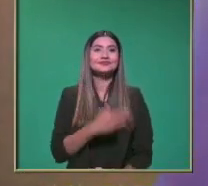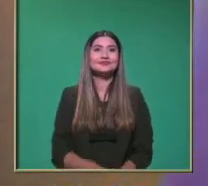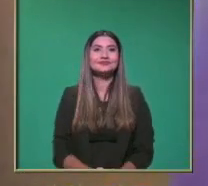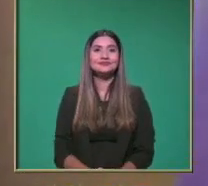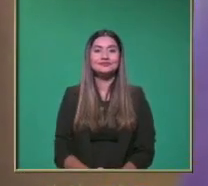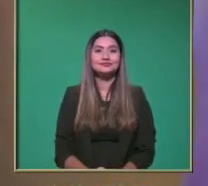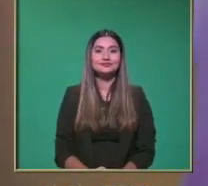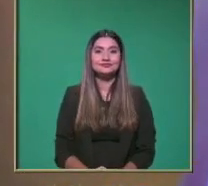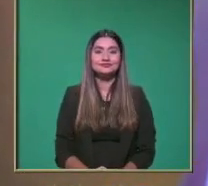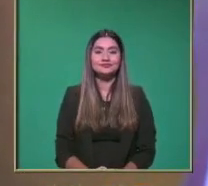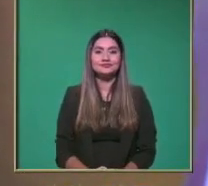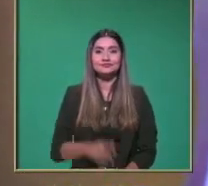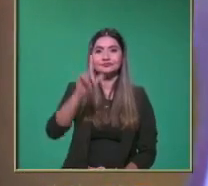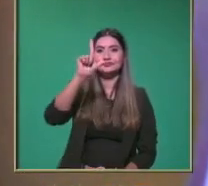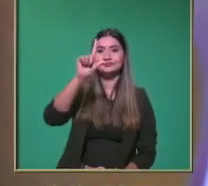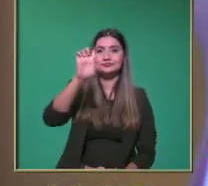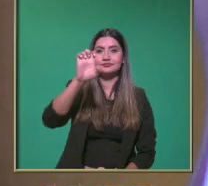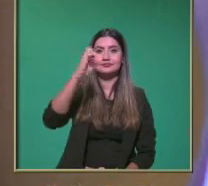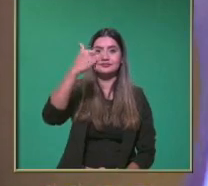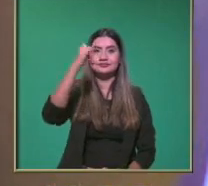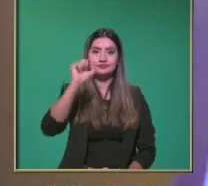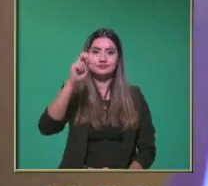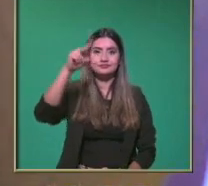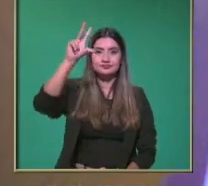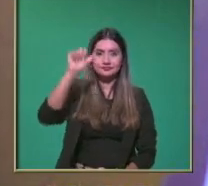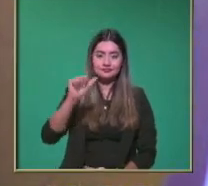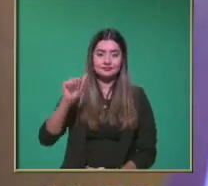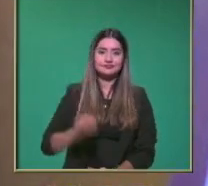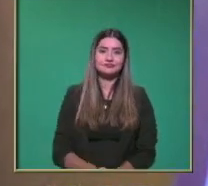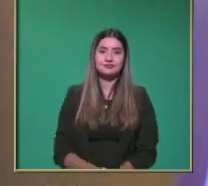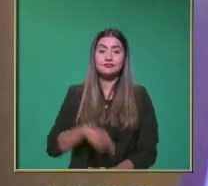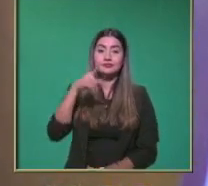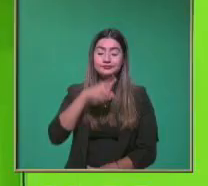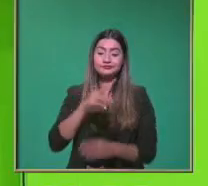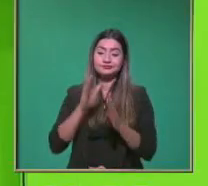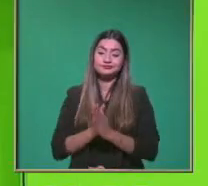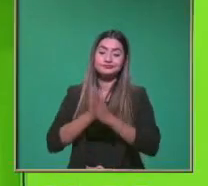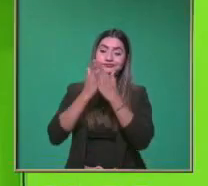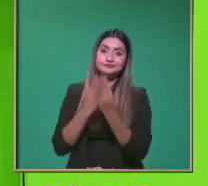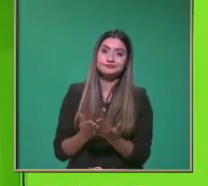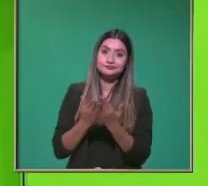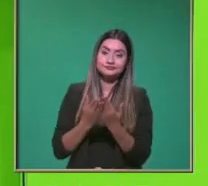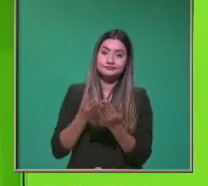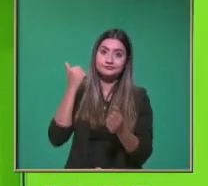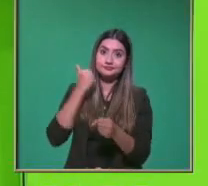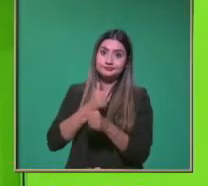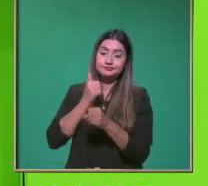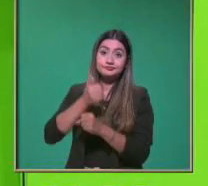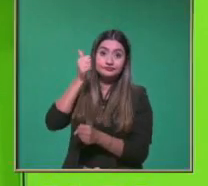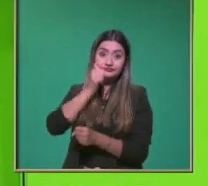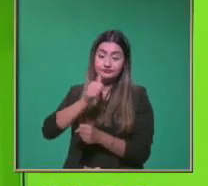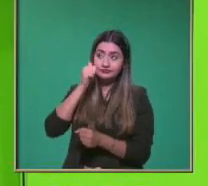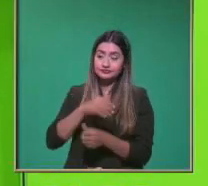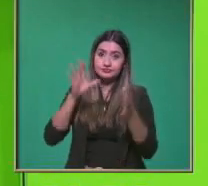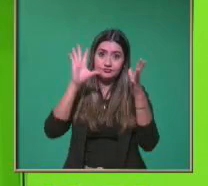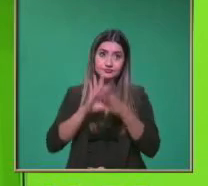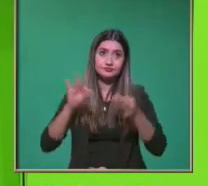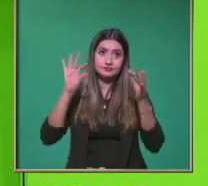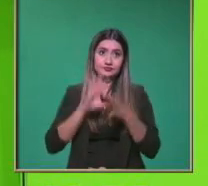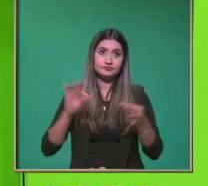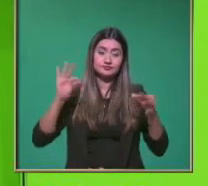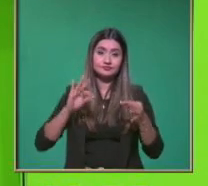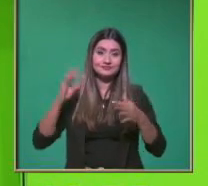la leyenda. Entonces, este tipo de textos nos gusta que nuestros abuelos nos los cuenten porque nos dejan